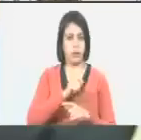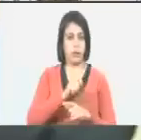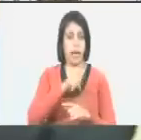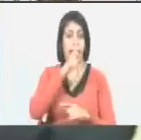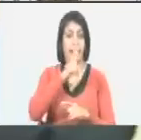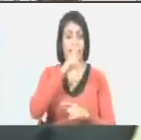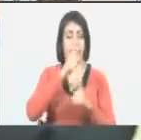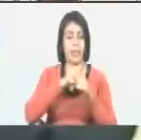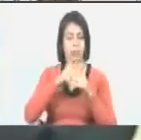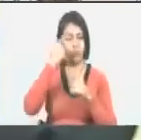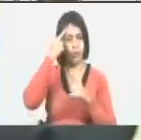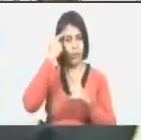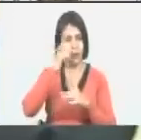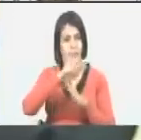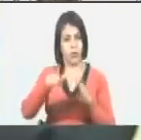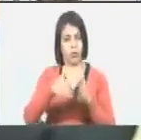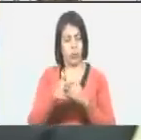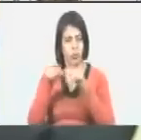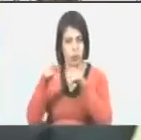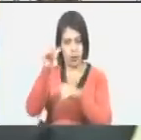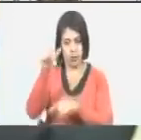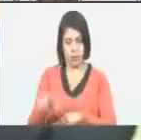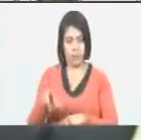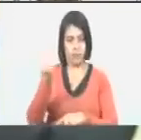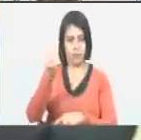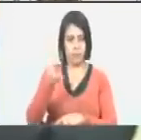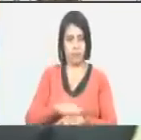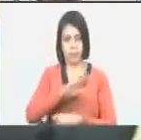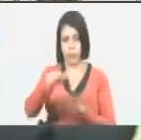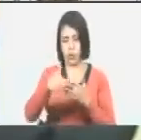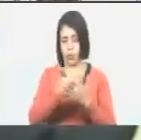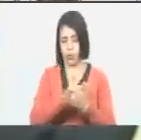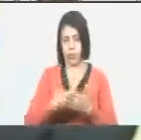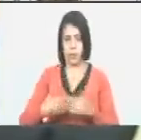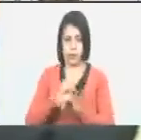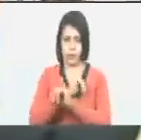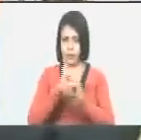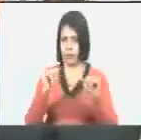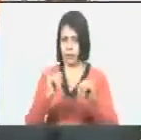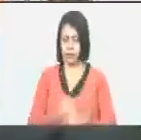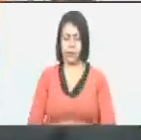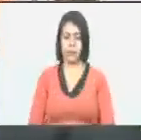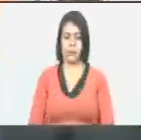sean reconocidas en cabeza de este venezolano ilustre. Es todo, señor presidente.